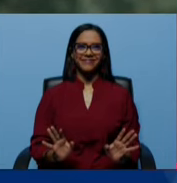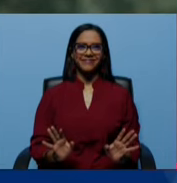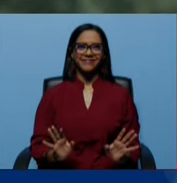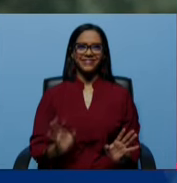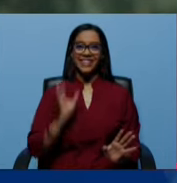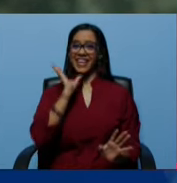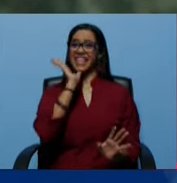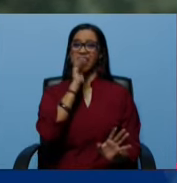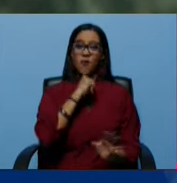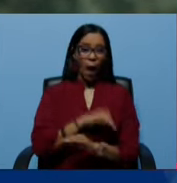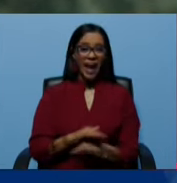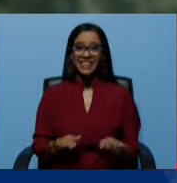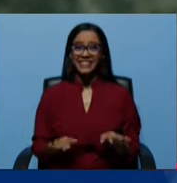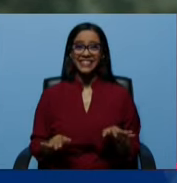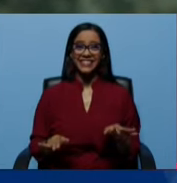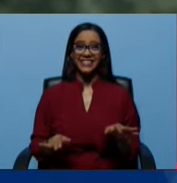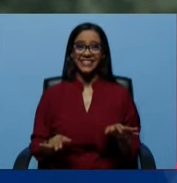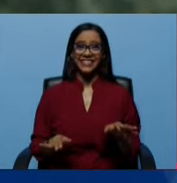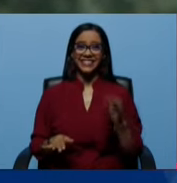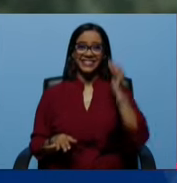hay.